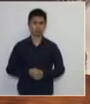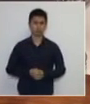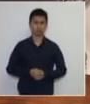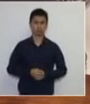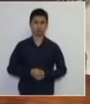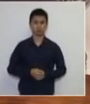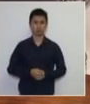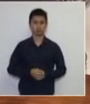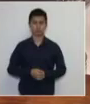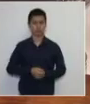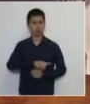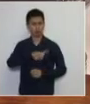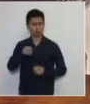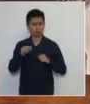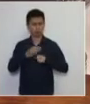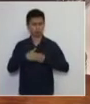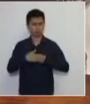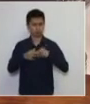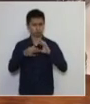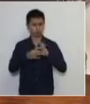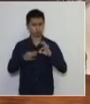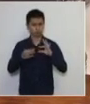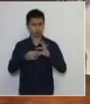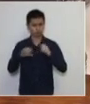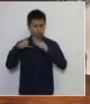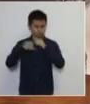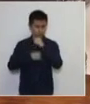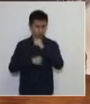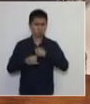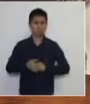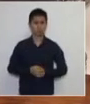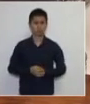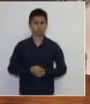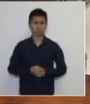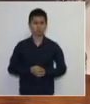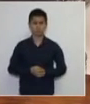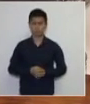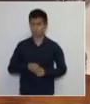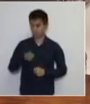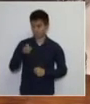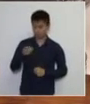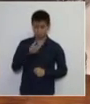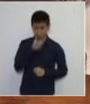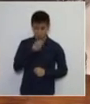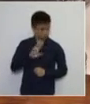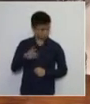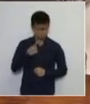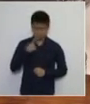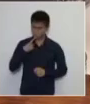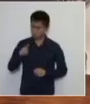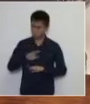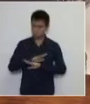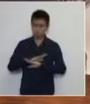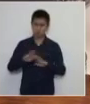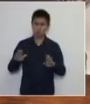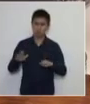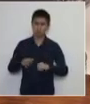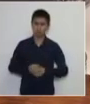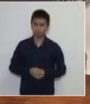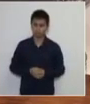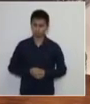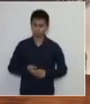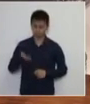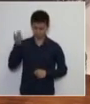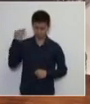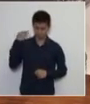correspondientes a hacer la descripción de los hechos insisto si el gobernador los mismos están siendo denunciados ante la fiscalía general del estado por los hechos